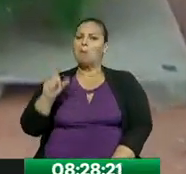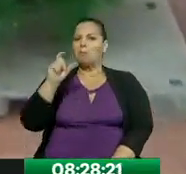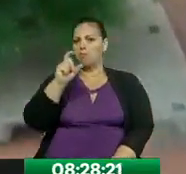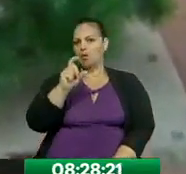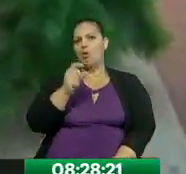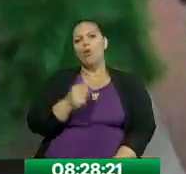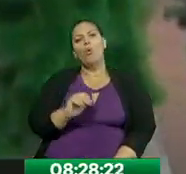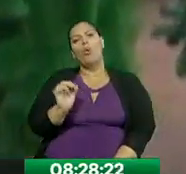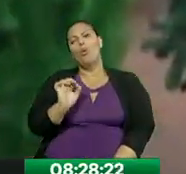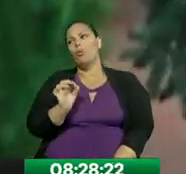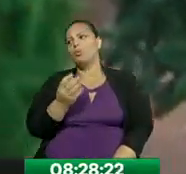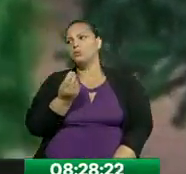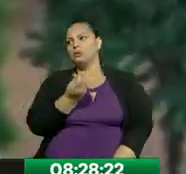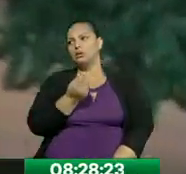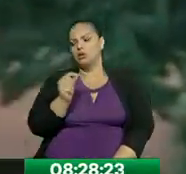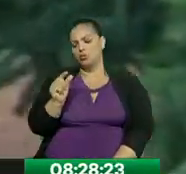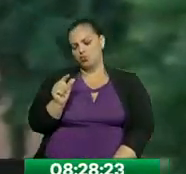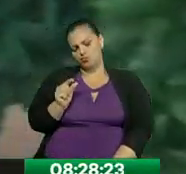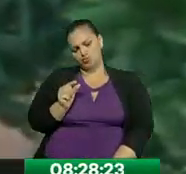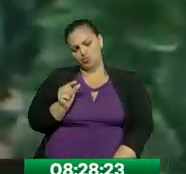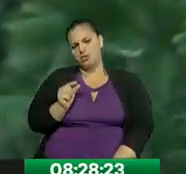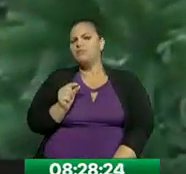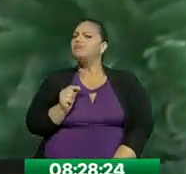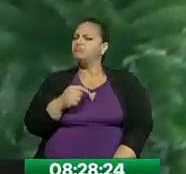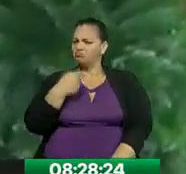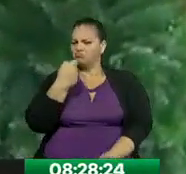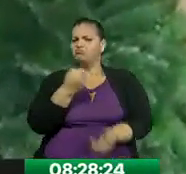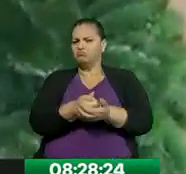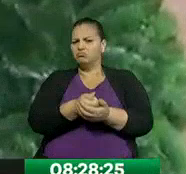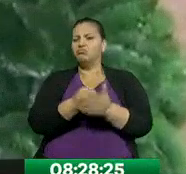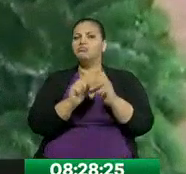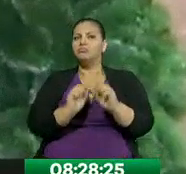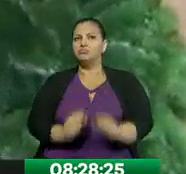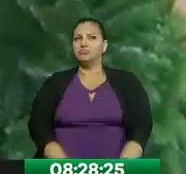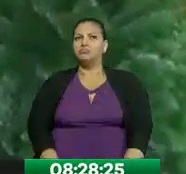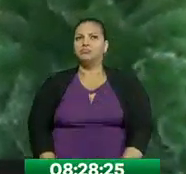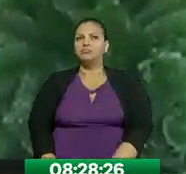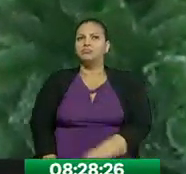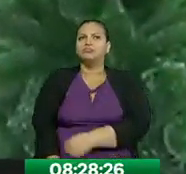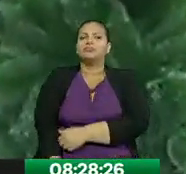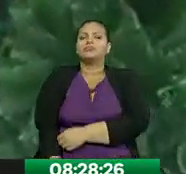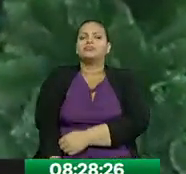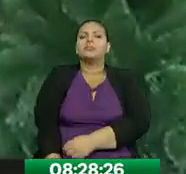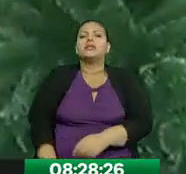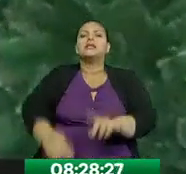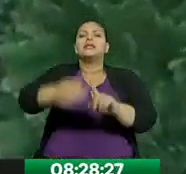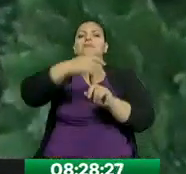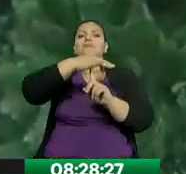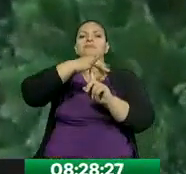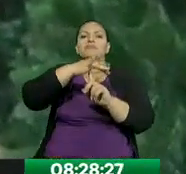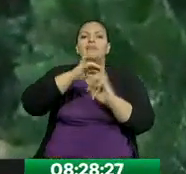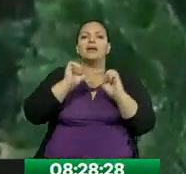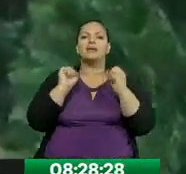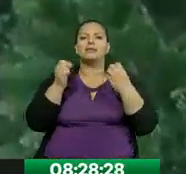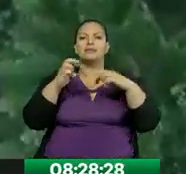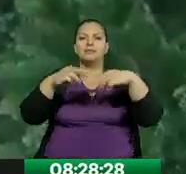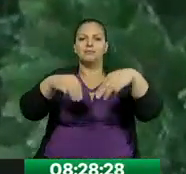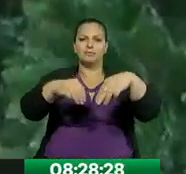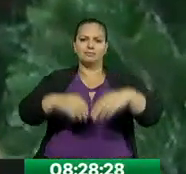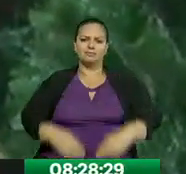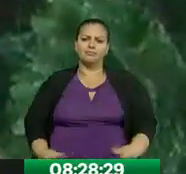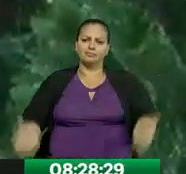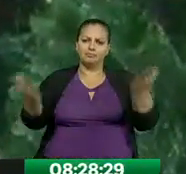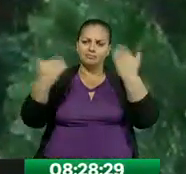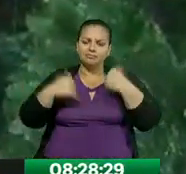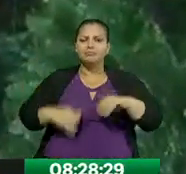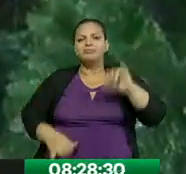bolsillo? Venga, venga para acá a la Feria Navideña en el Parque Samanes. Los esperamos este fin de semana. Venga con